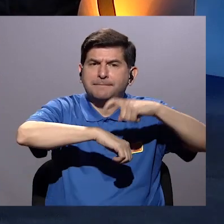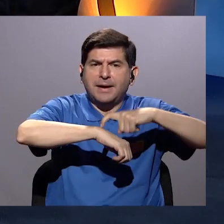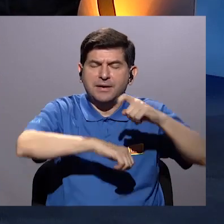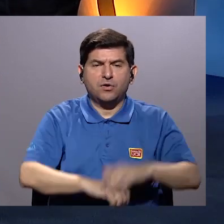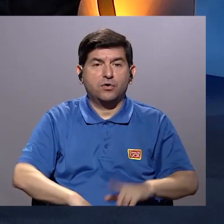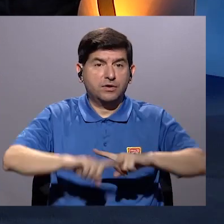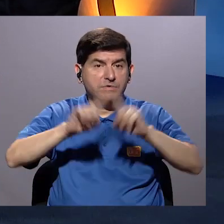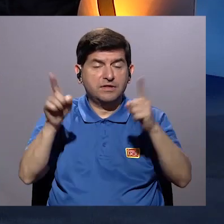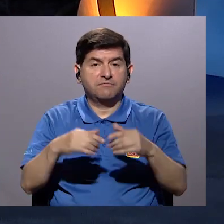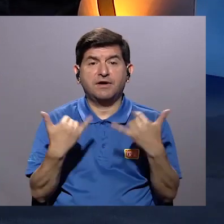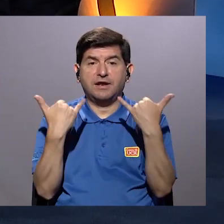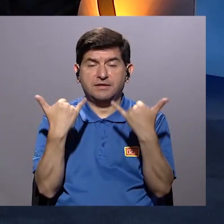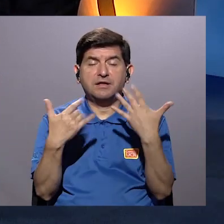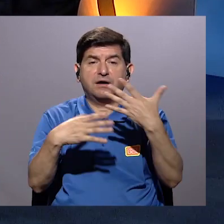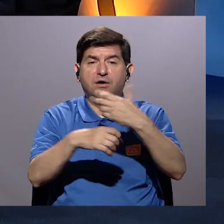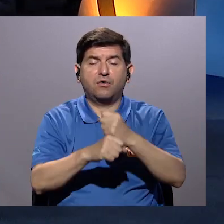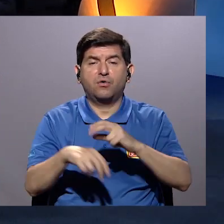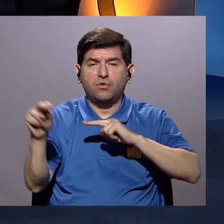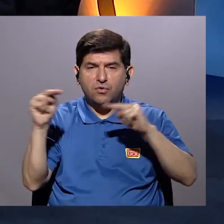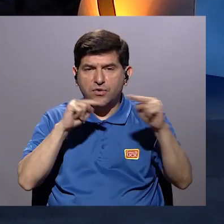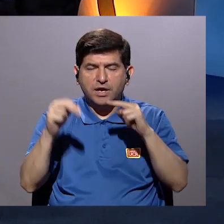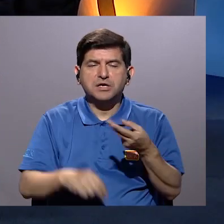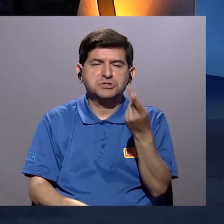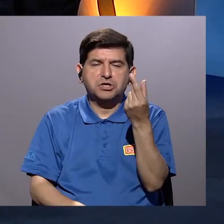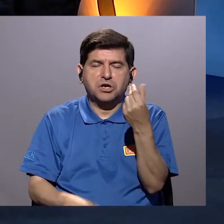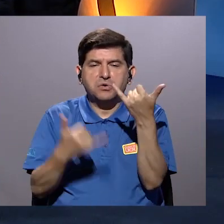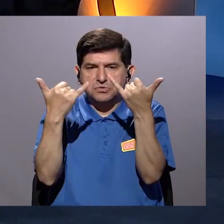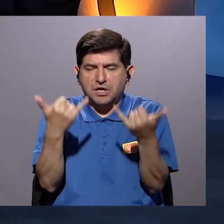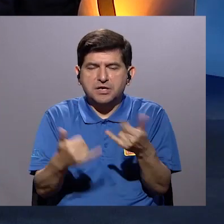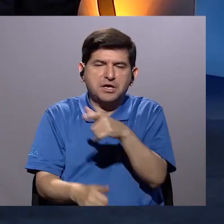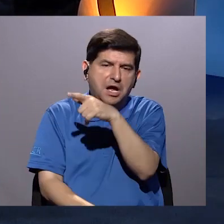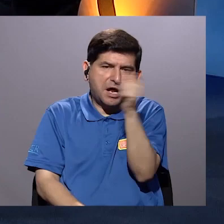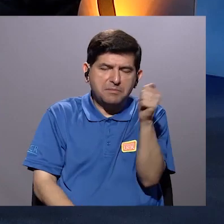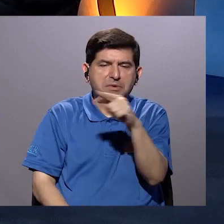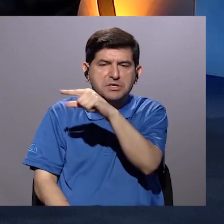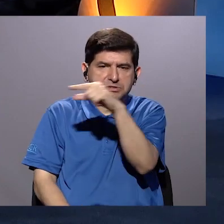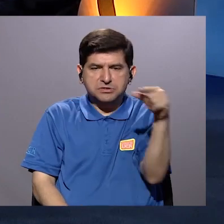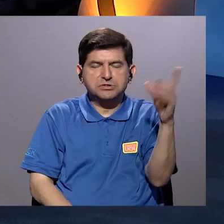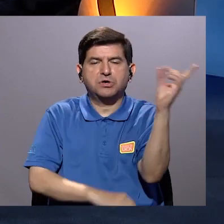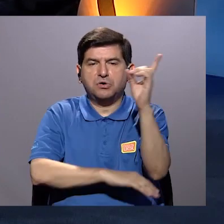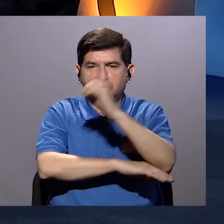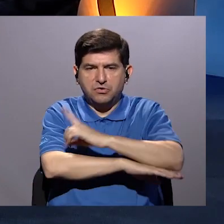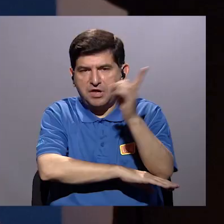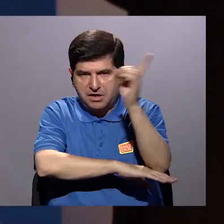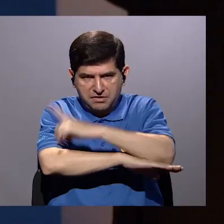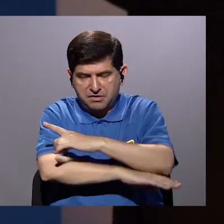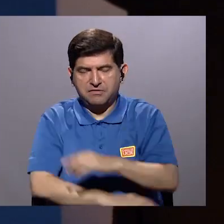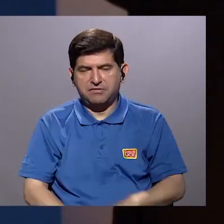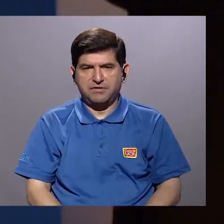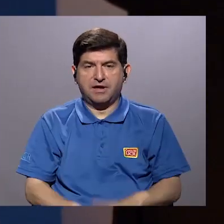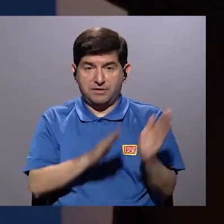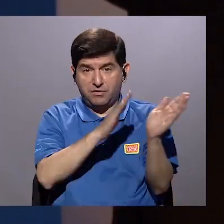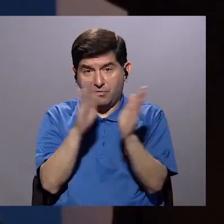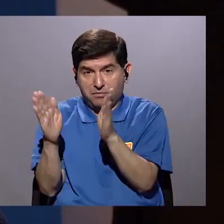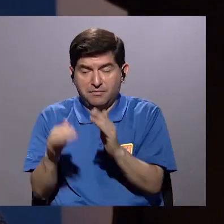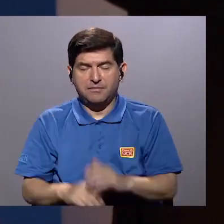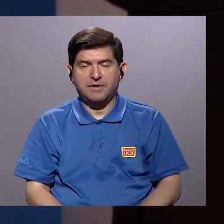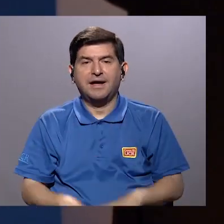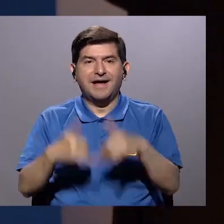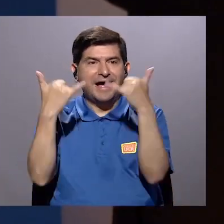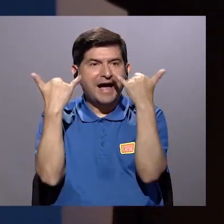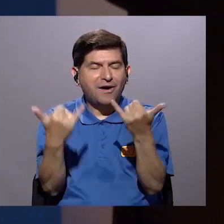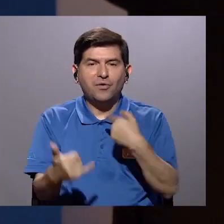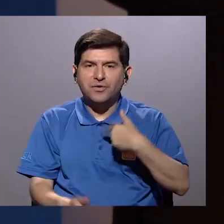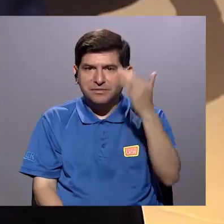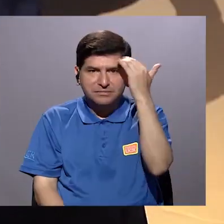diferente a como se había hecho hasta el momento, ¿verdad? Que se negociaban ciertos precios, o mensual, o semanal, o diario, ¿verdad? Que se planificaba, ¿verdad? Entonces ahora uno